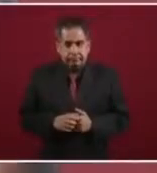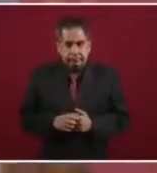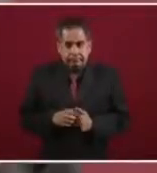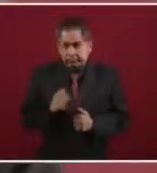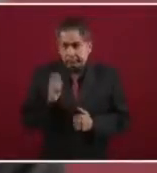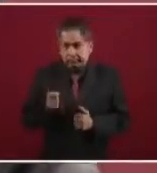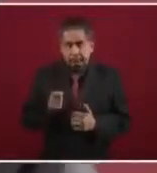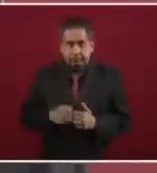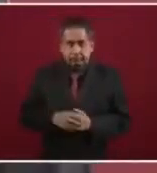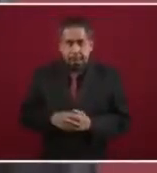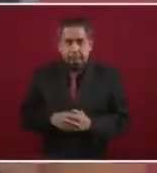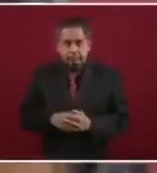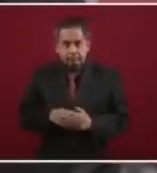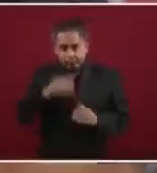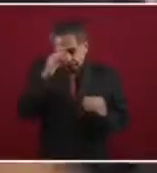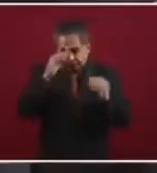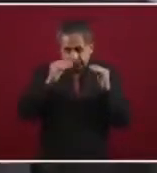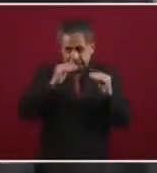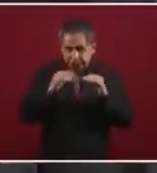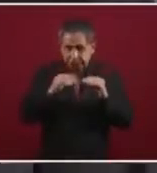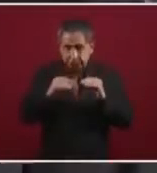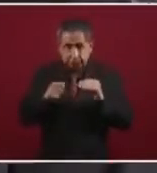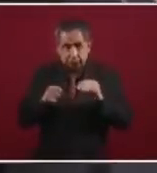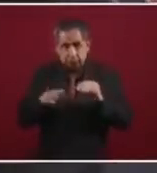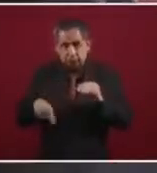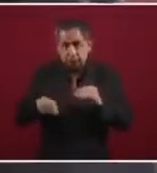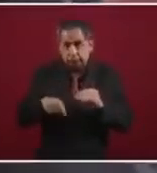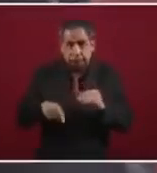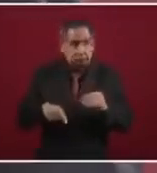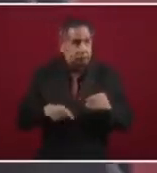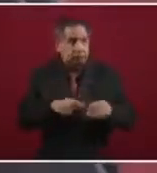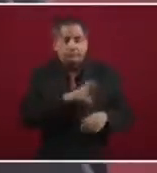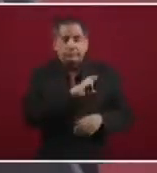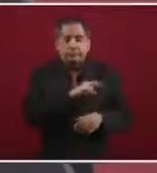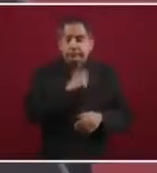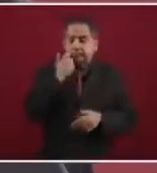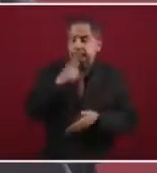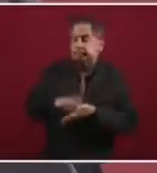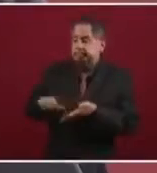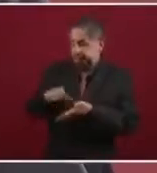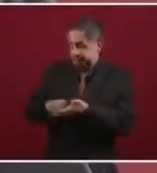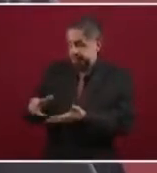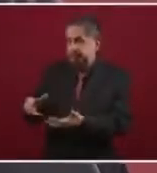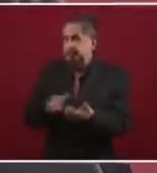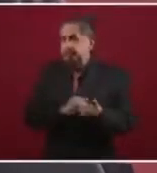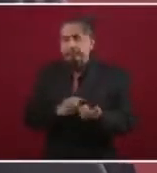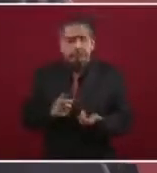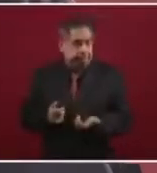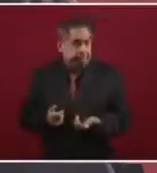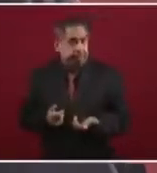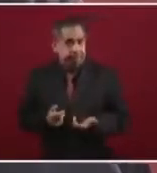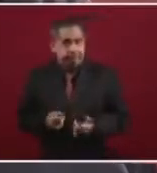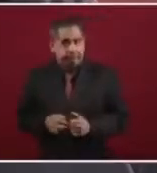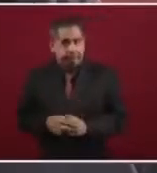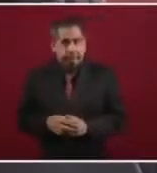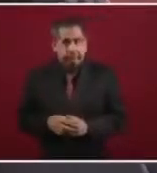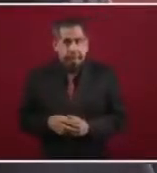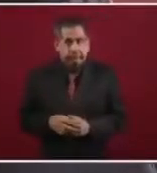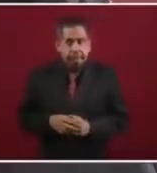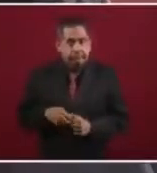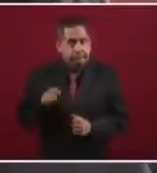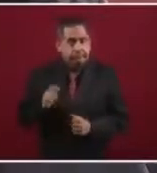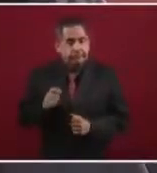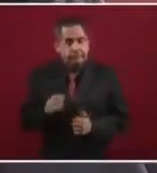ya están queriendo comprar particulares. de